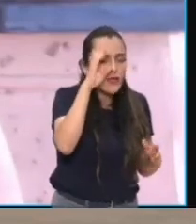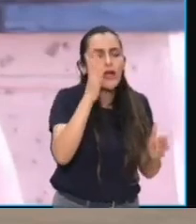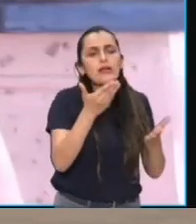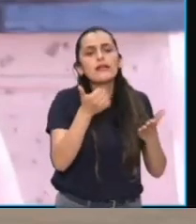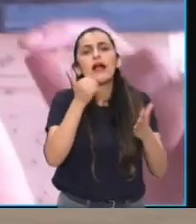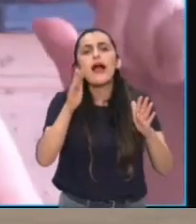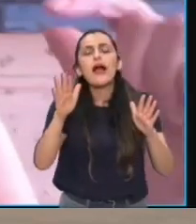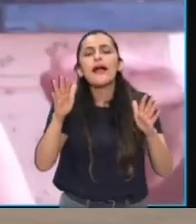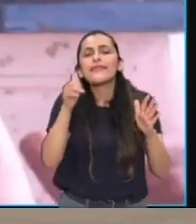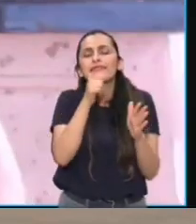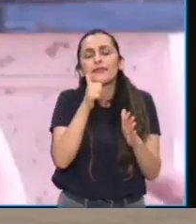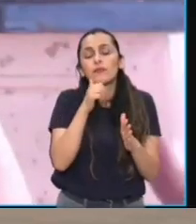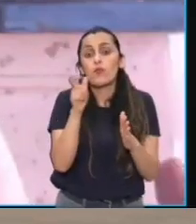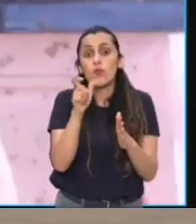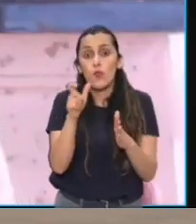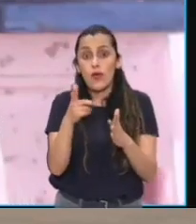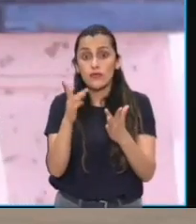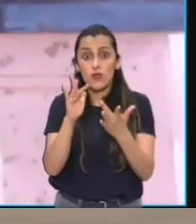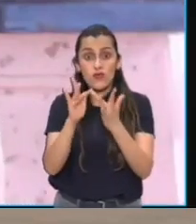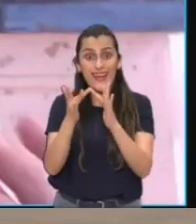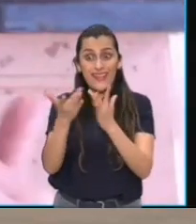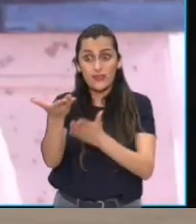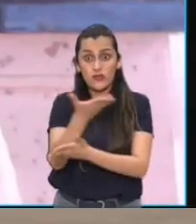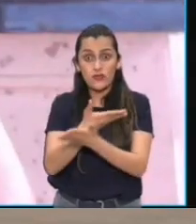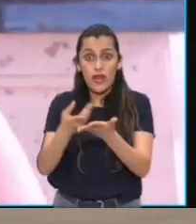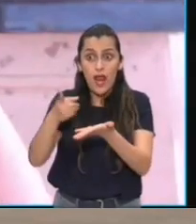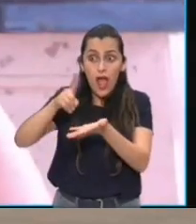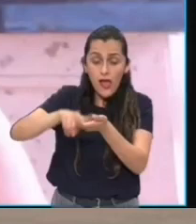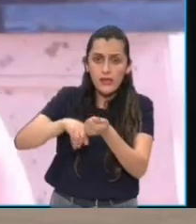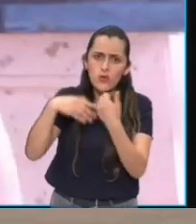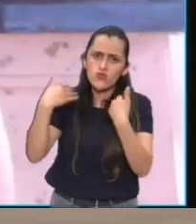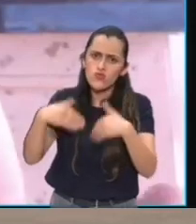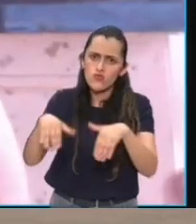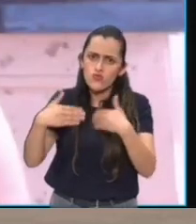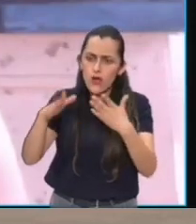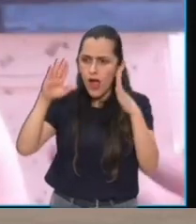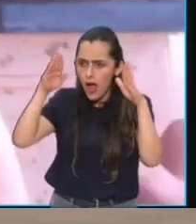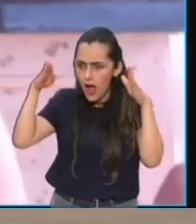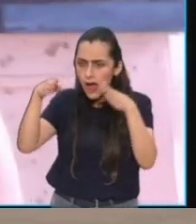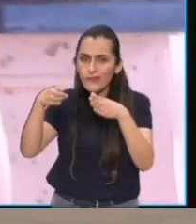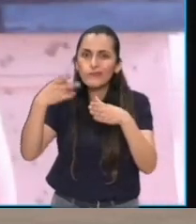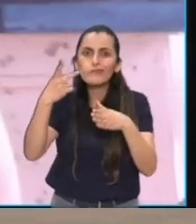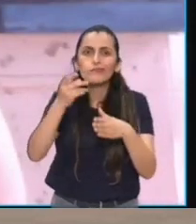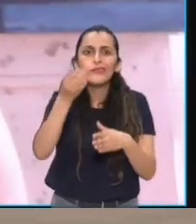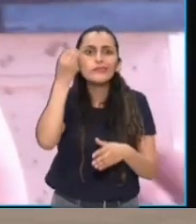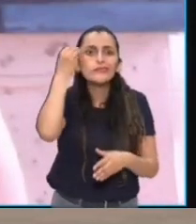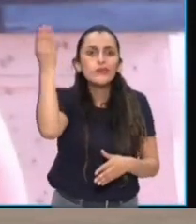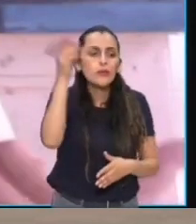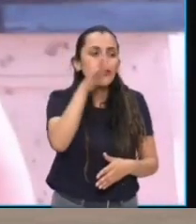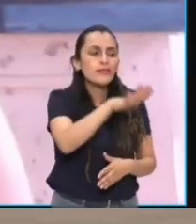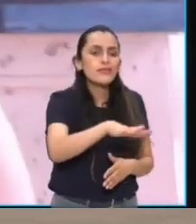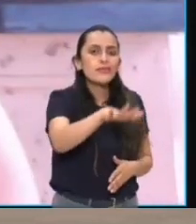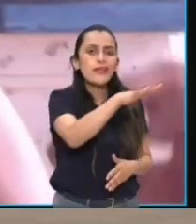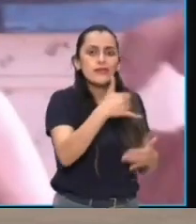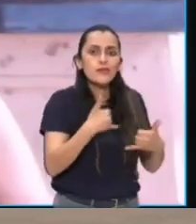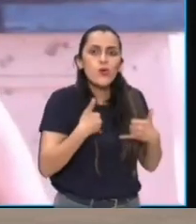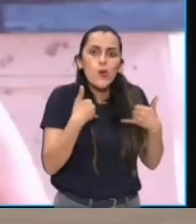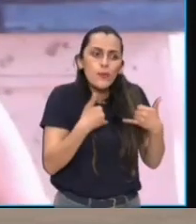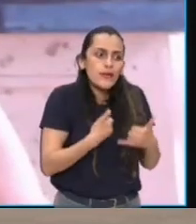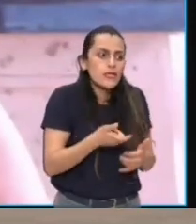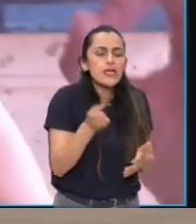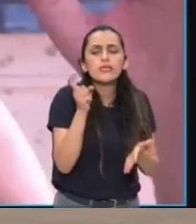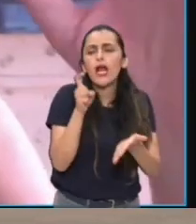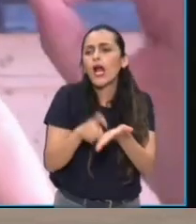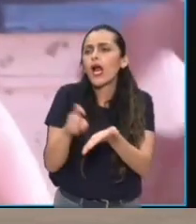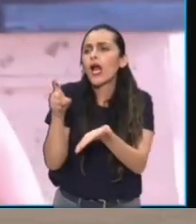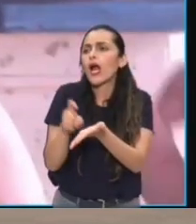de los clics que damos a las redes sociales y se nos ha dejado o olvidado a nuestra población, a nuestros jóvenes, a pensar. Es muy